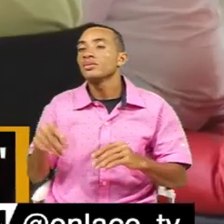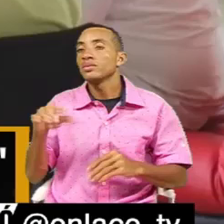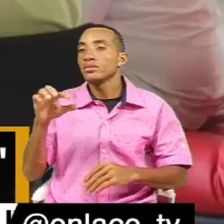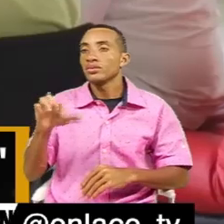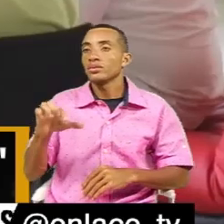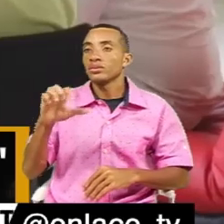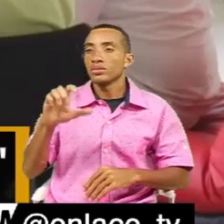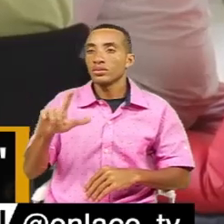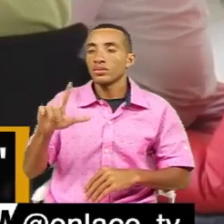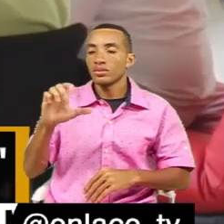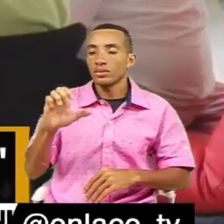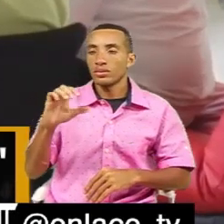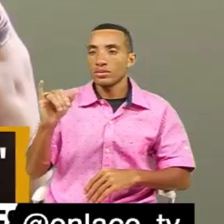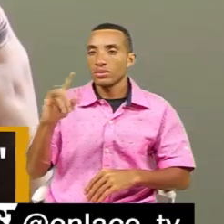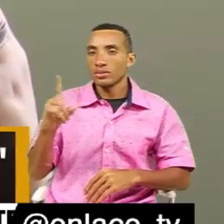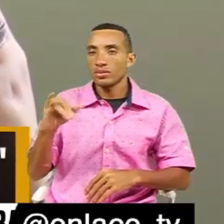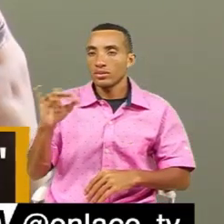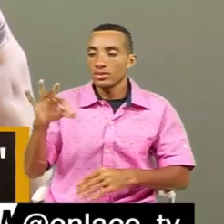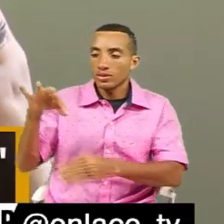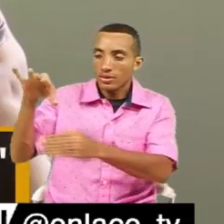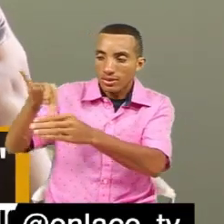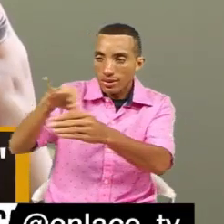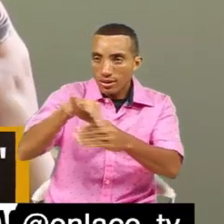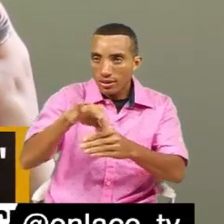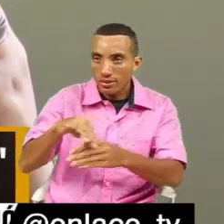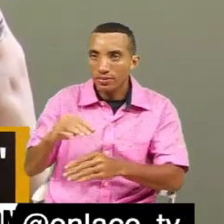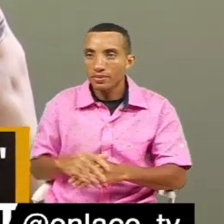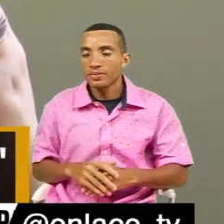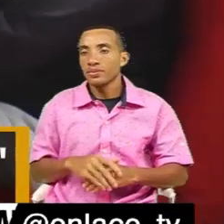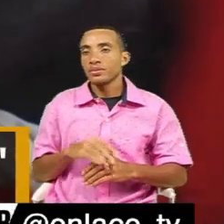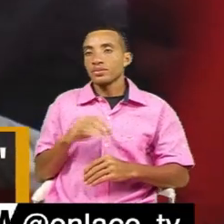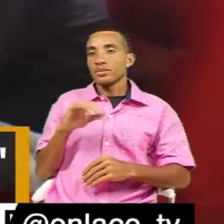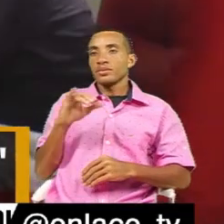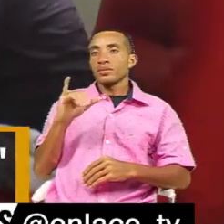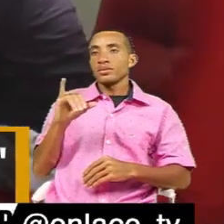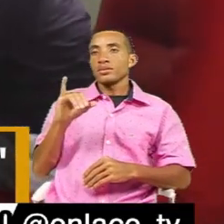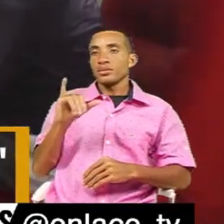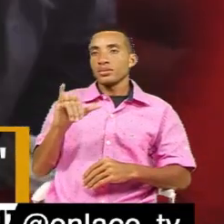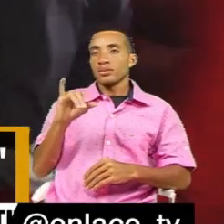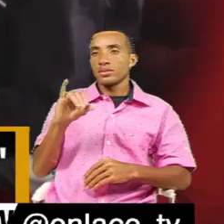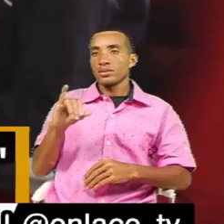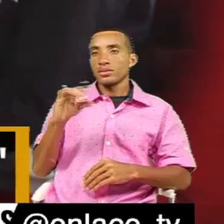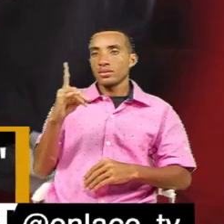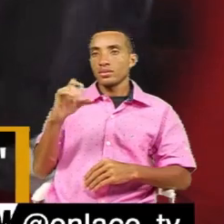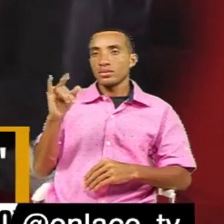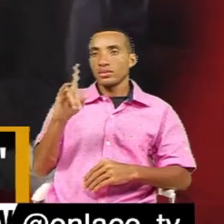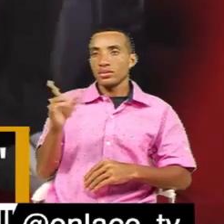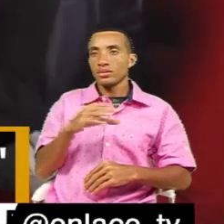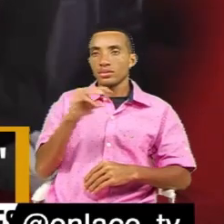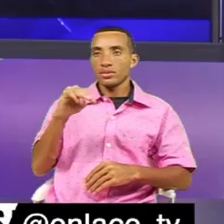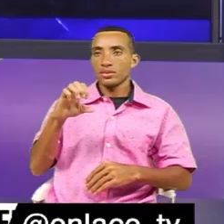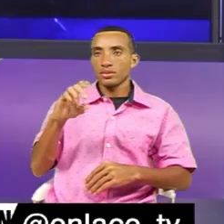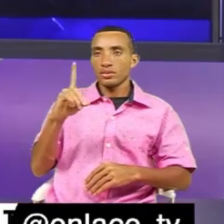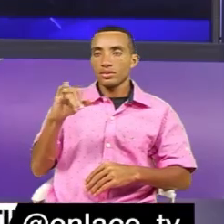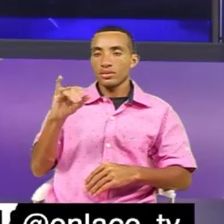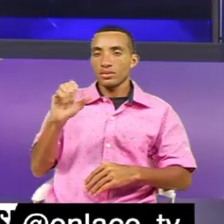esta iniciativa también hacen parte la excongresista Gidis Medina, el exconcejal Luis Eduardo Velázquez y Pablo Arteaga.